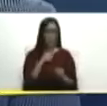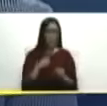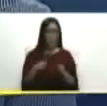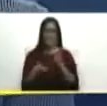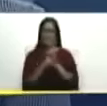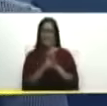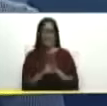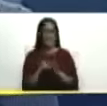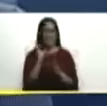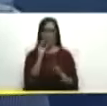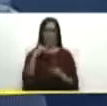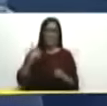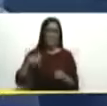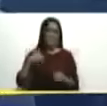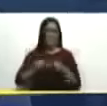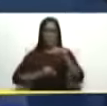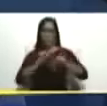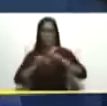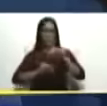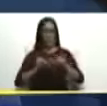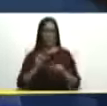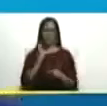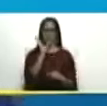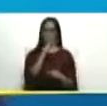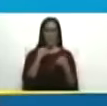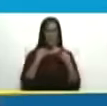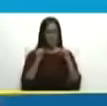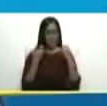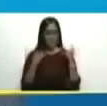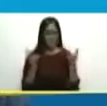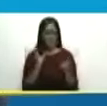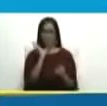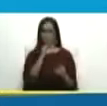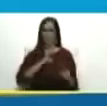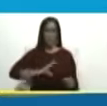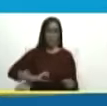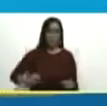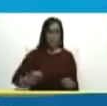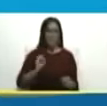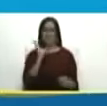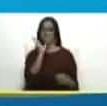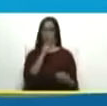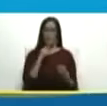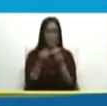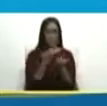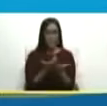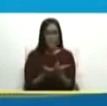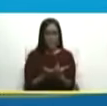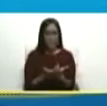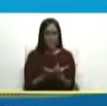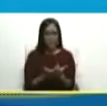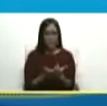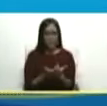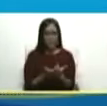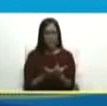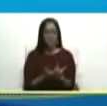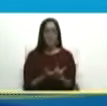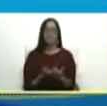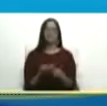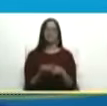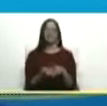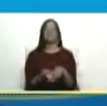leyes, sin derechos colectivos, sin independencia, sin soberanía y sin economía. Es la